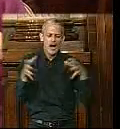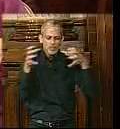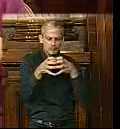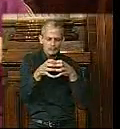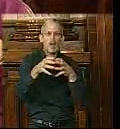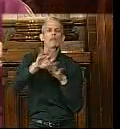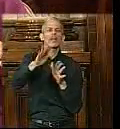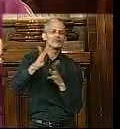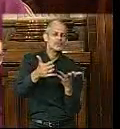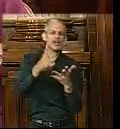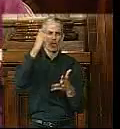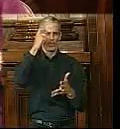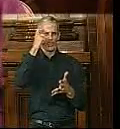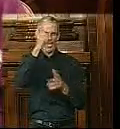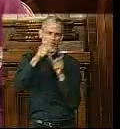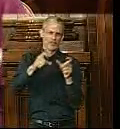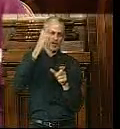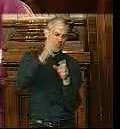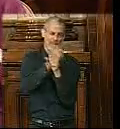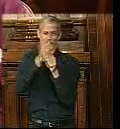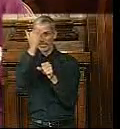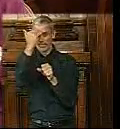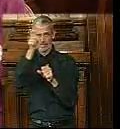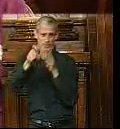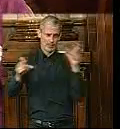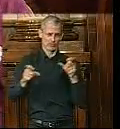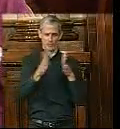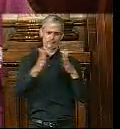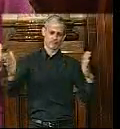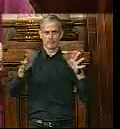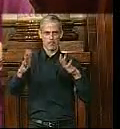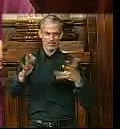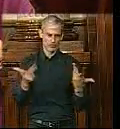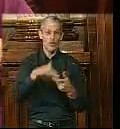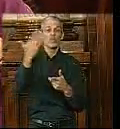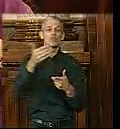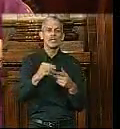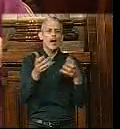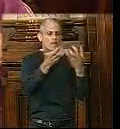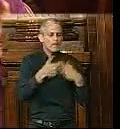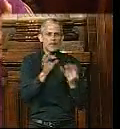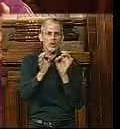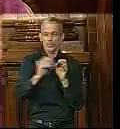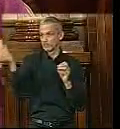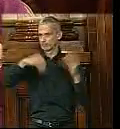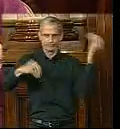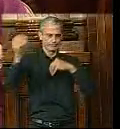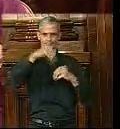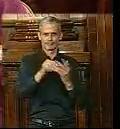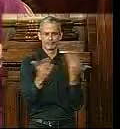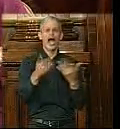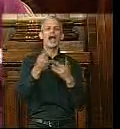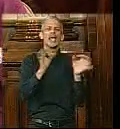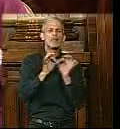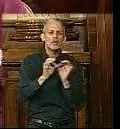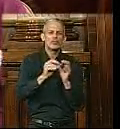central somos aproximadamente de 10 a 15 personas, pero después en cada uno de los proyectos se suman muchos. Hay proyectos que